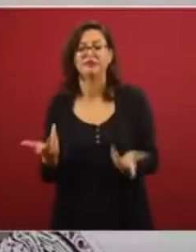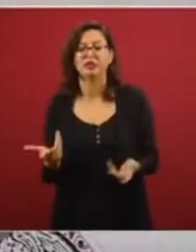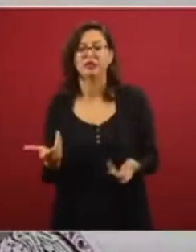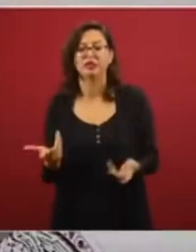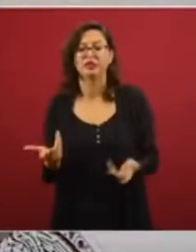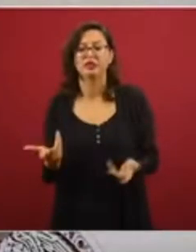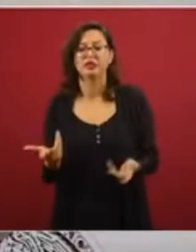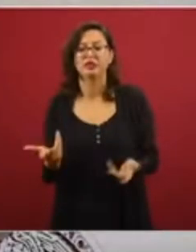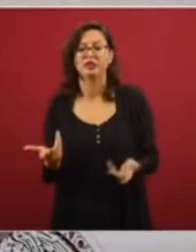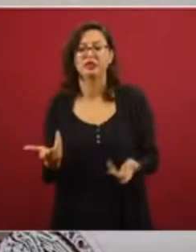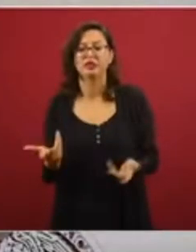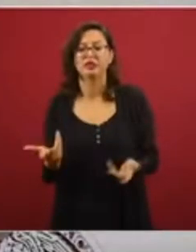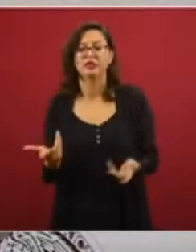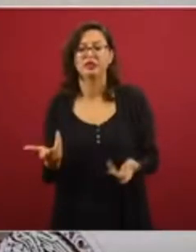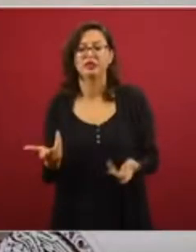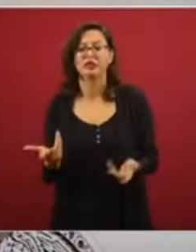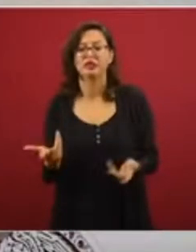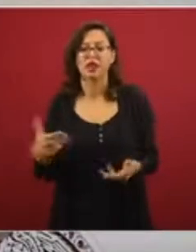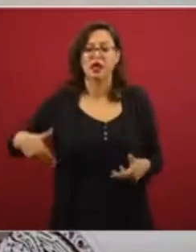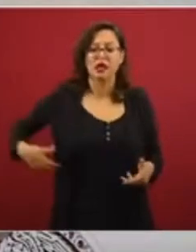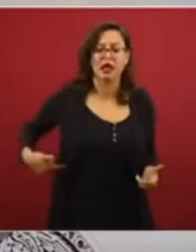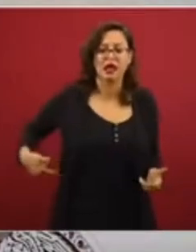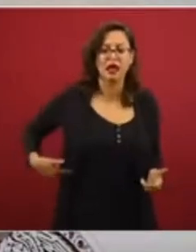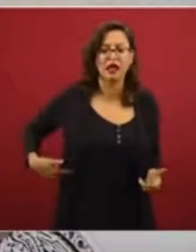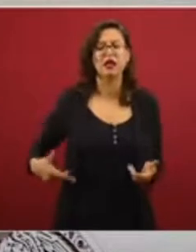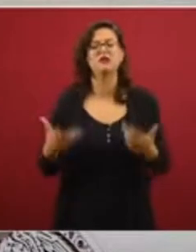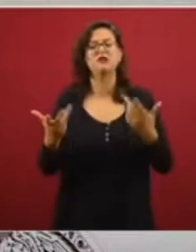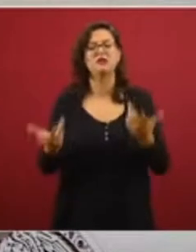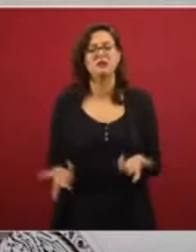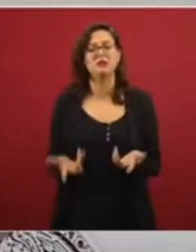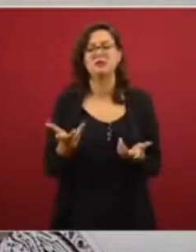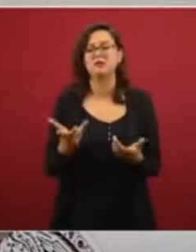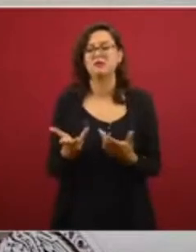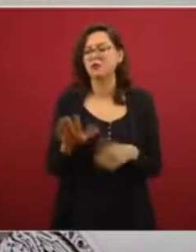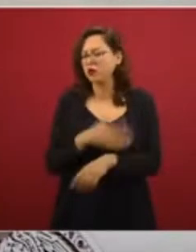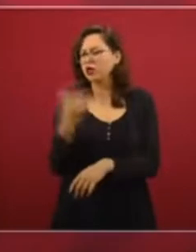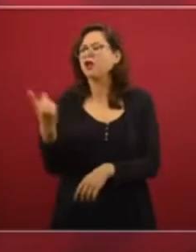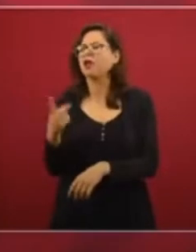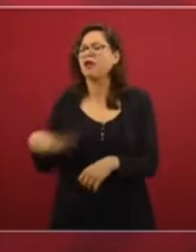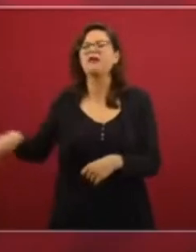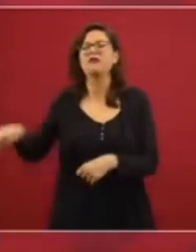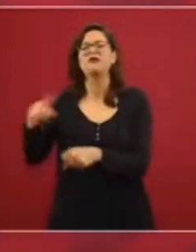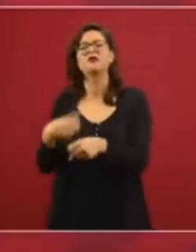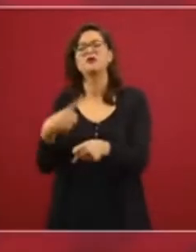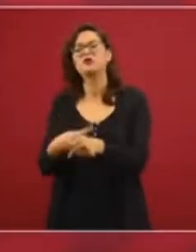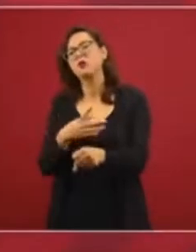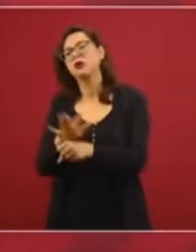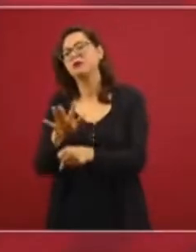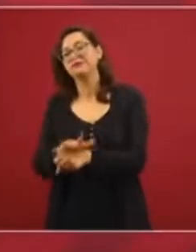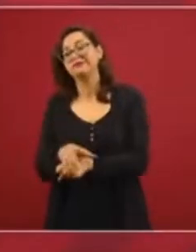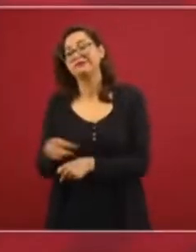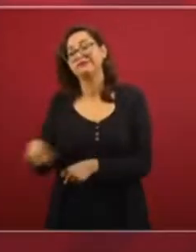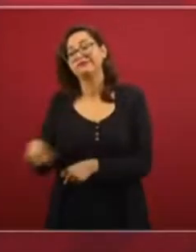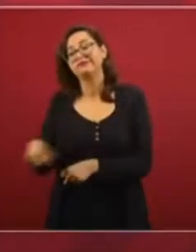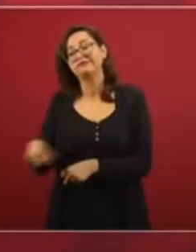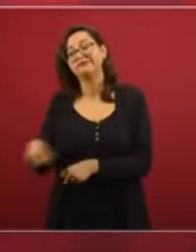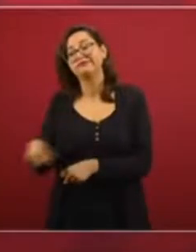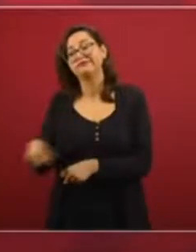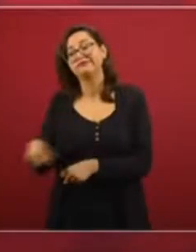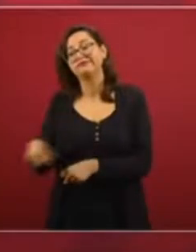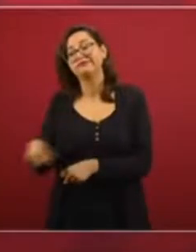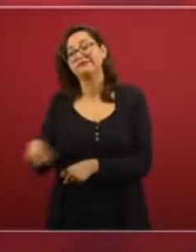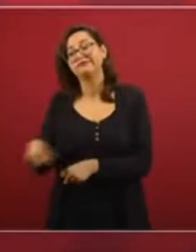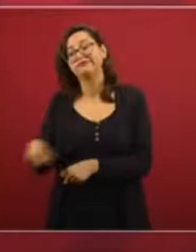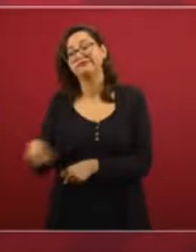hígado. Liver diseases. En donde la mala nutrición tiene un papel preponderante.